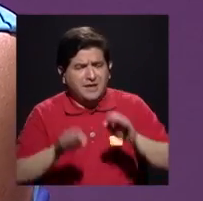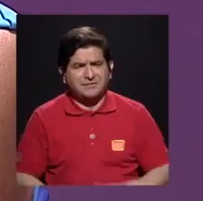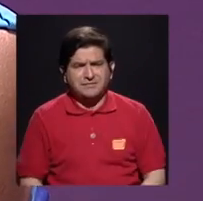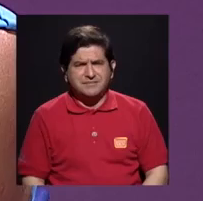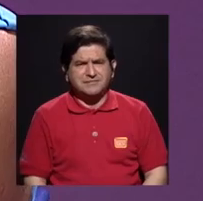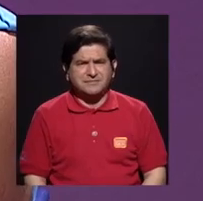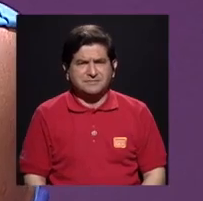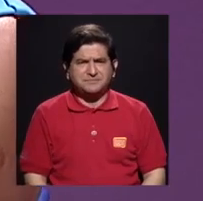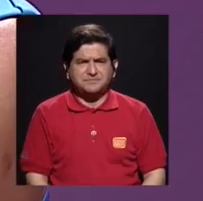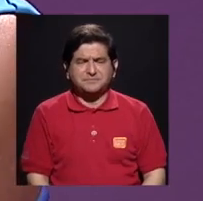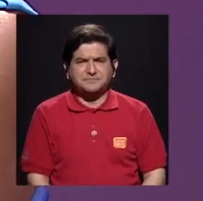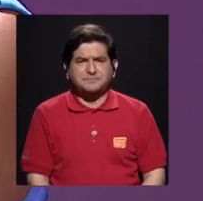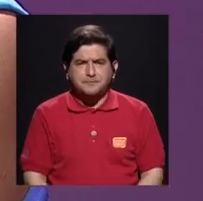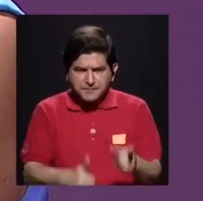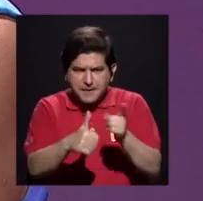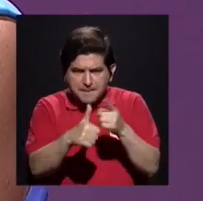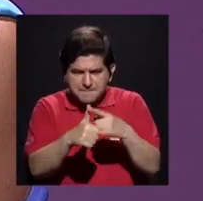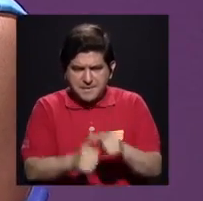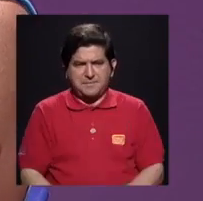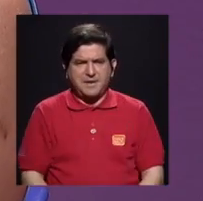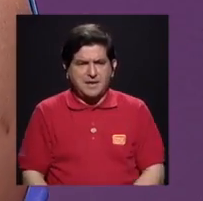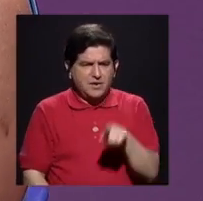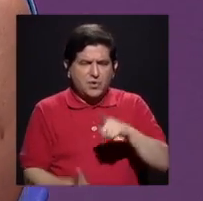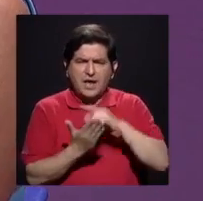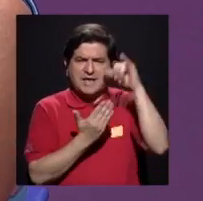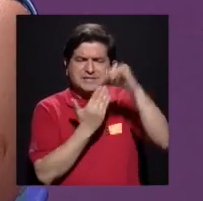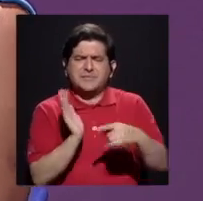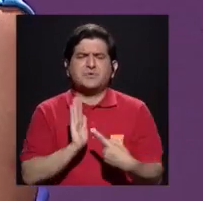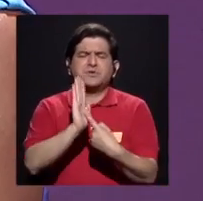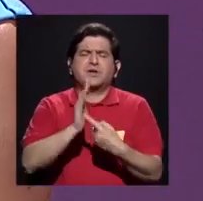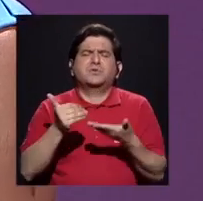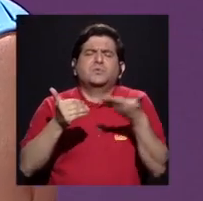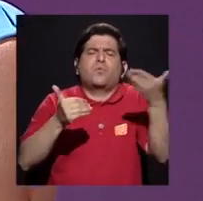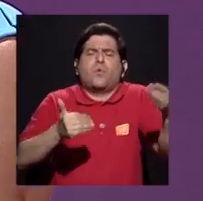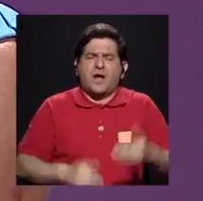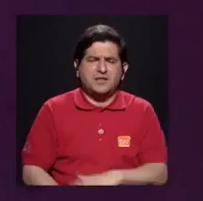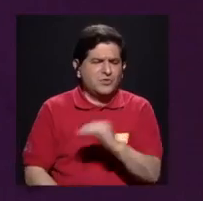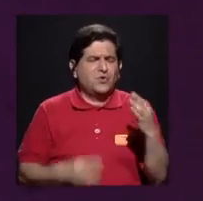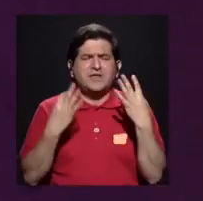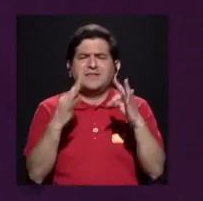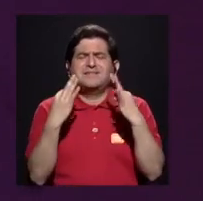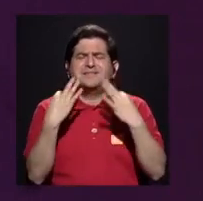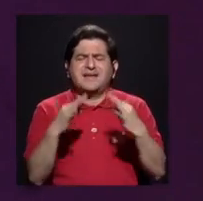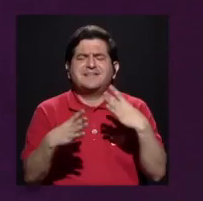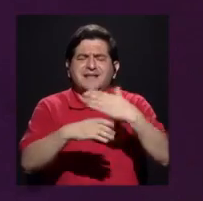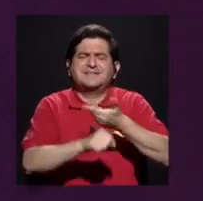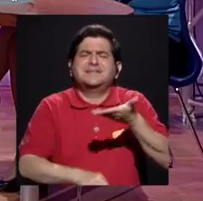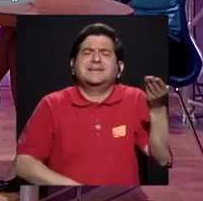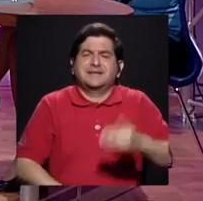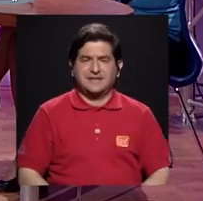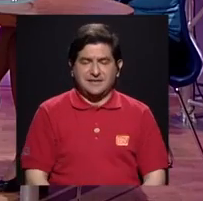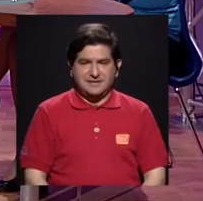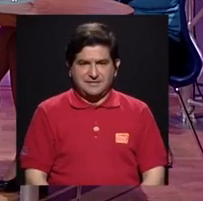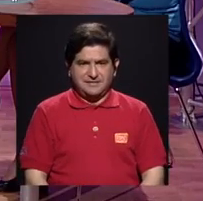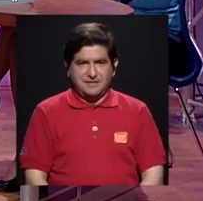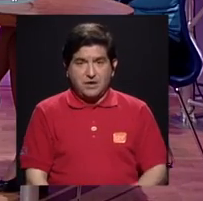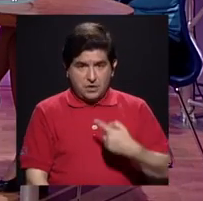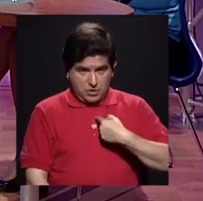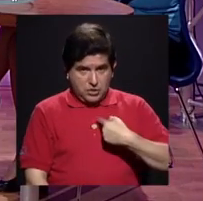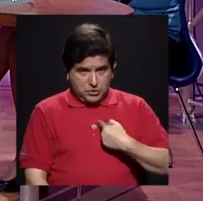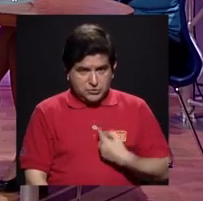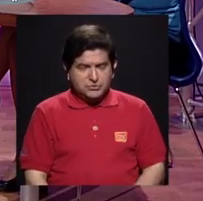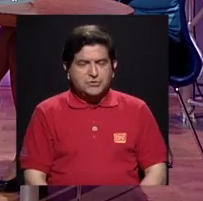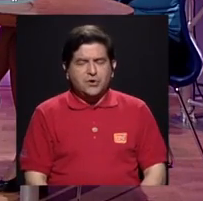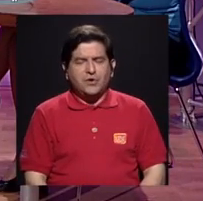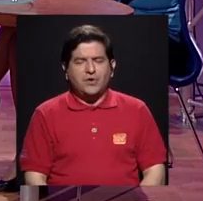es bueno primero cuando se presentó este proyecto y qué es concretamente lo que pretende yo quiero retomar